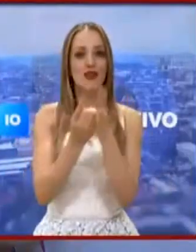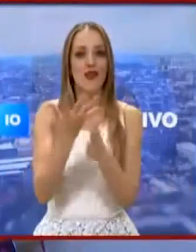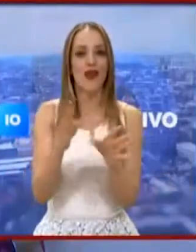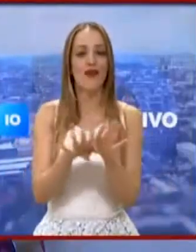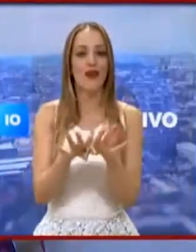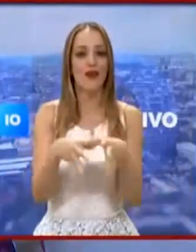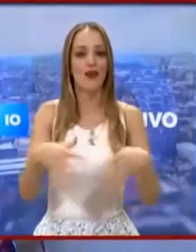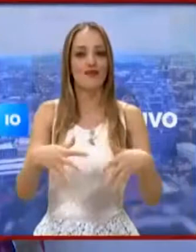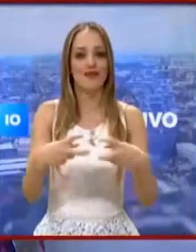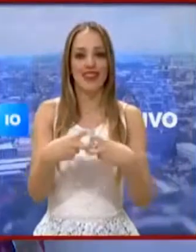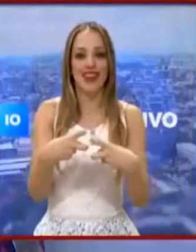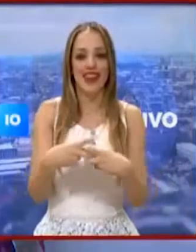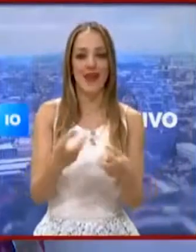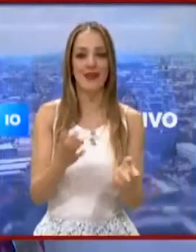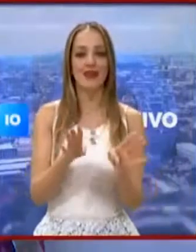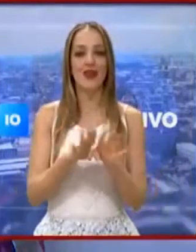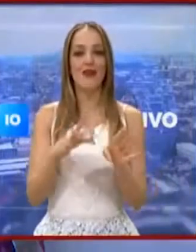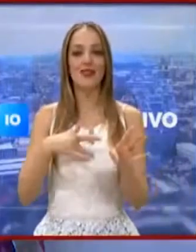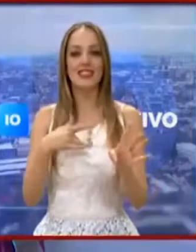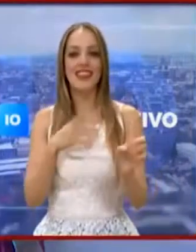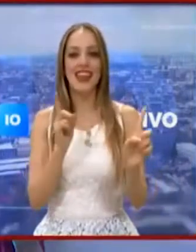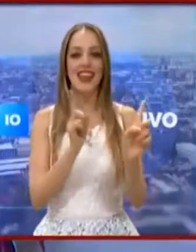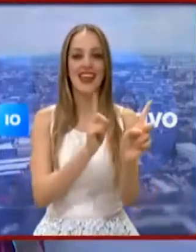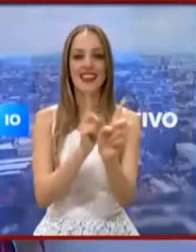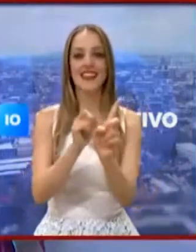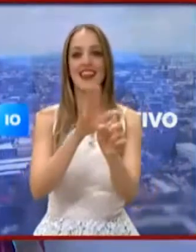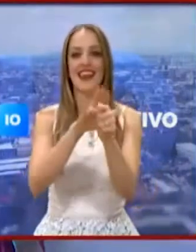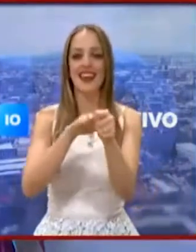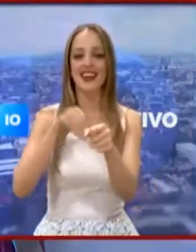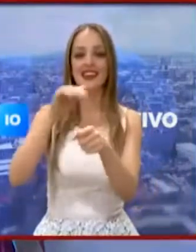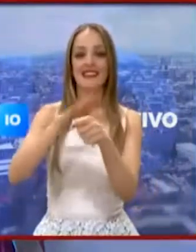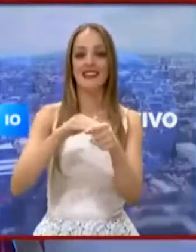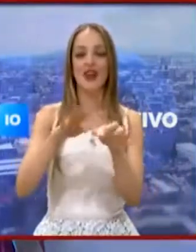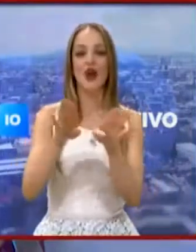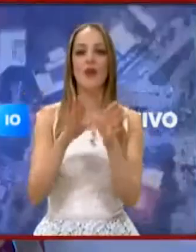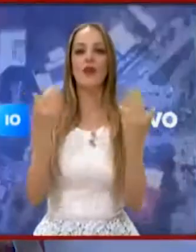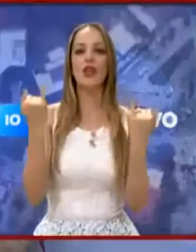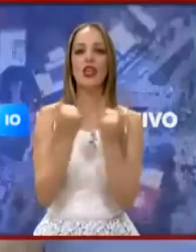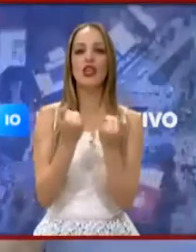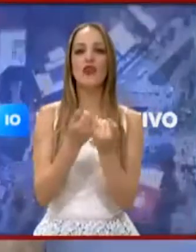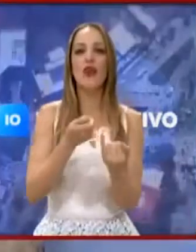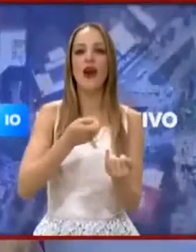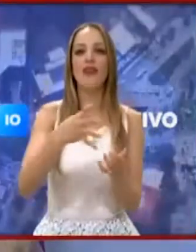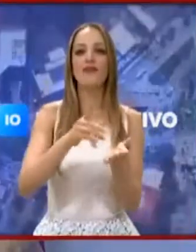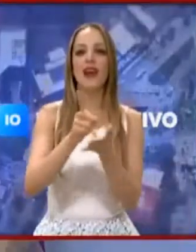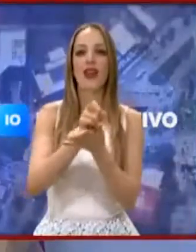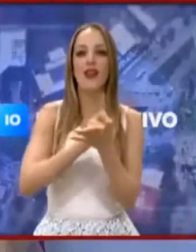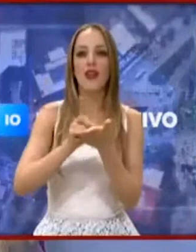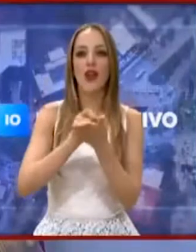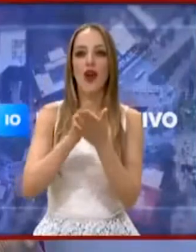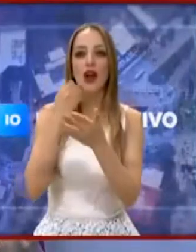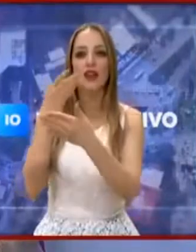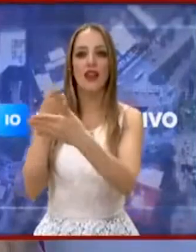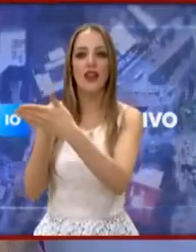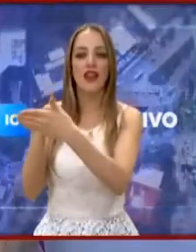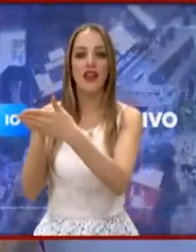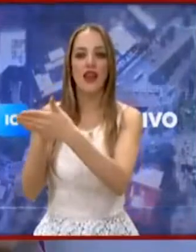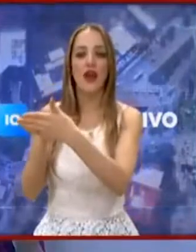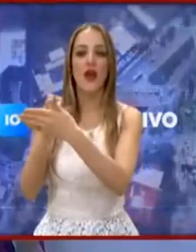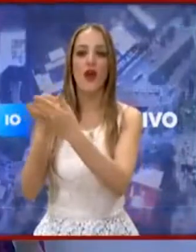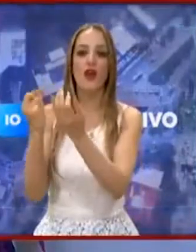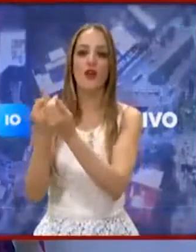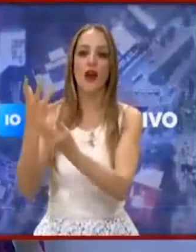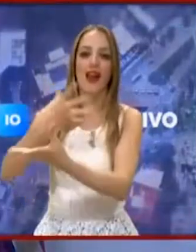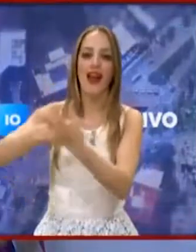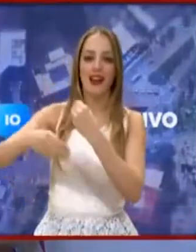el sentir la conquista. Es como si fuera una especie de adicción a conquistar o a ser conquistado.